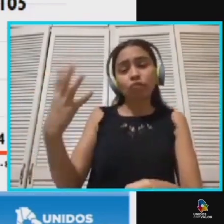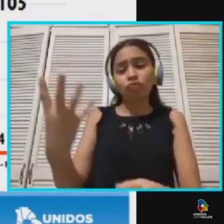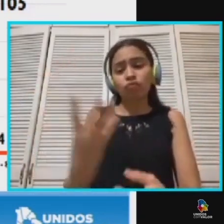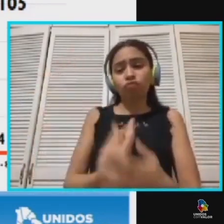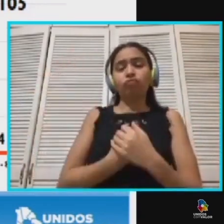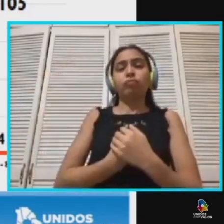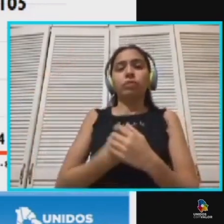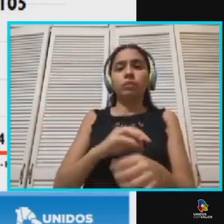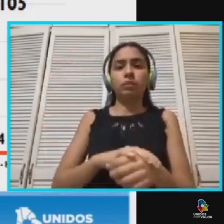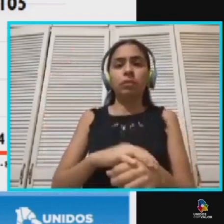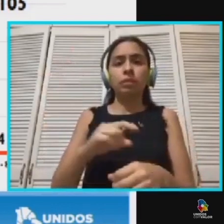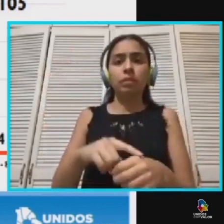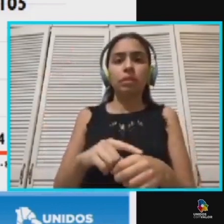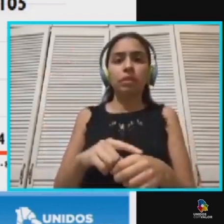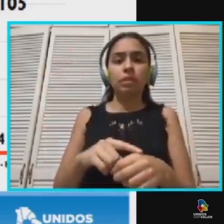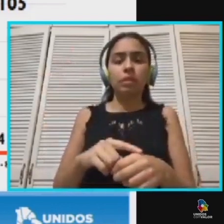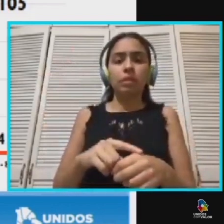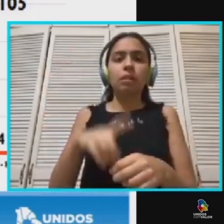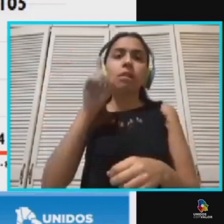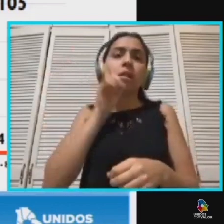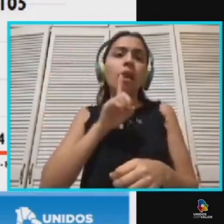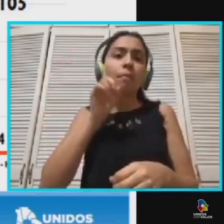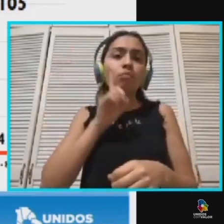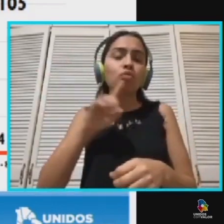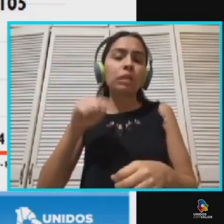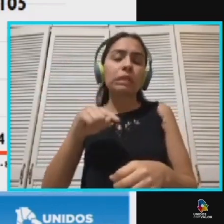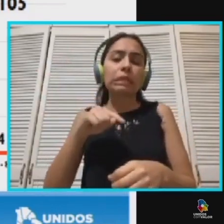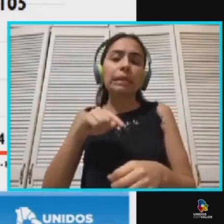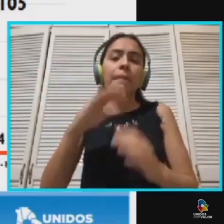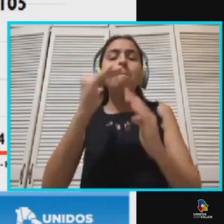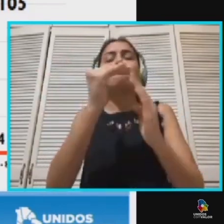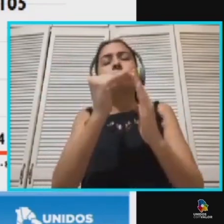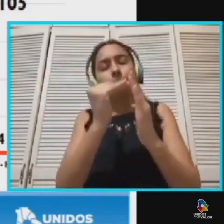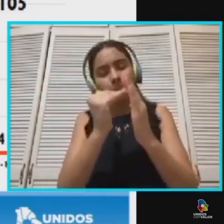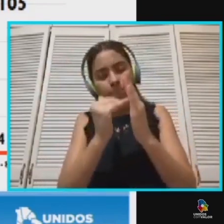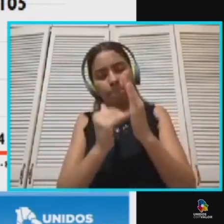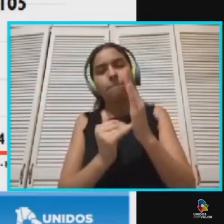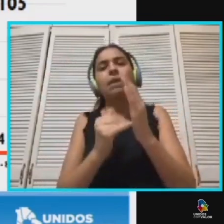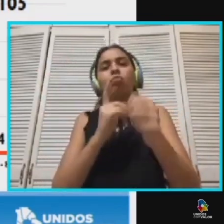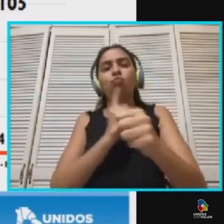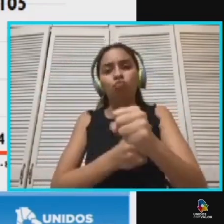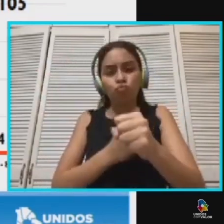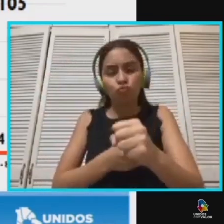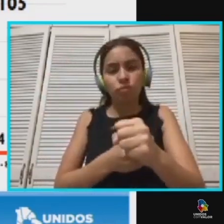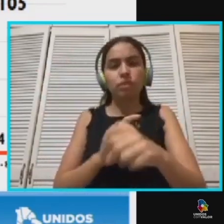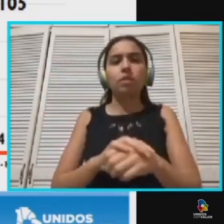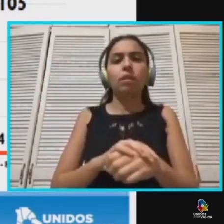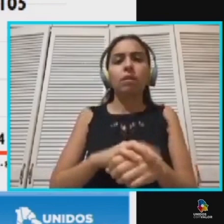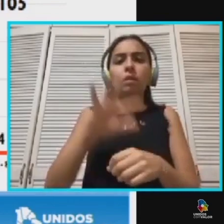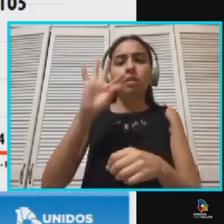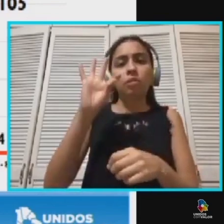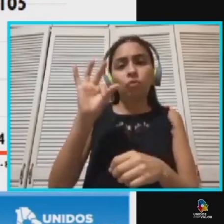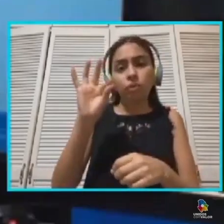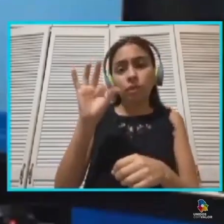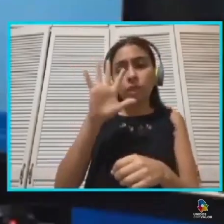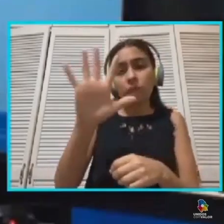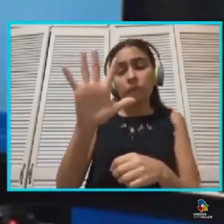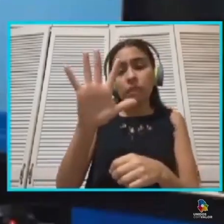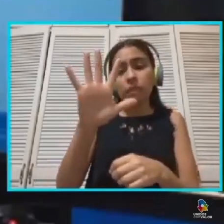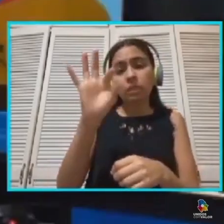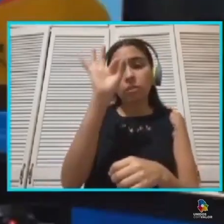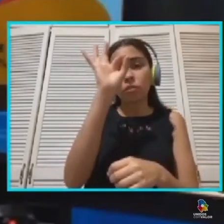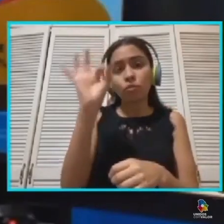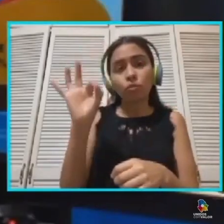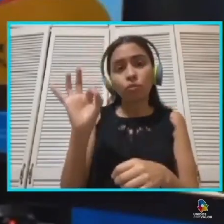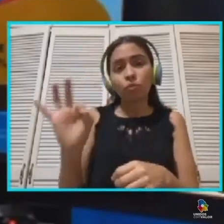mujer tolera mucho más la exposición a este virus. Tiene 45% de los casos confirmados por